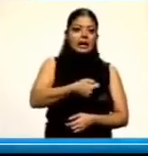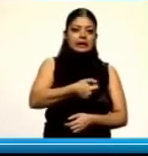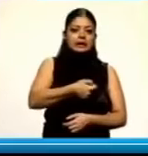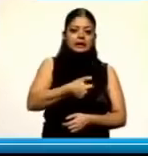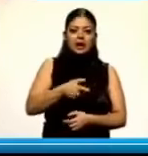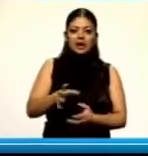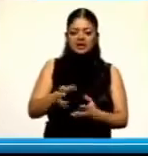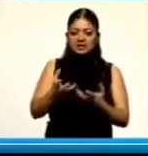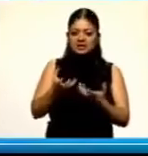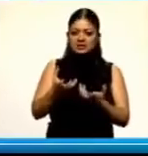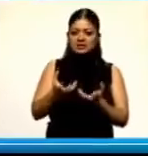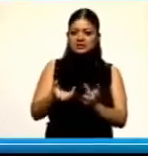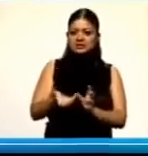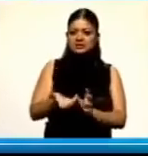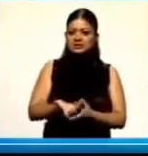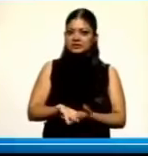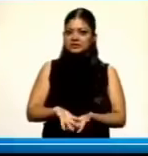esto es...